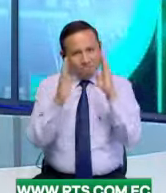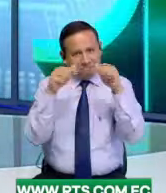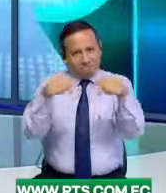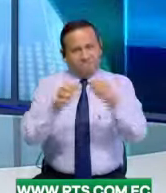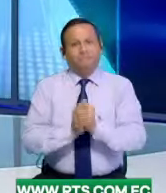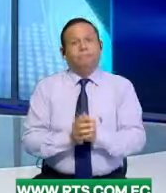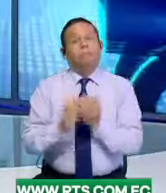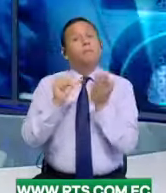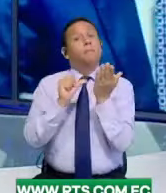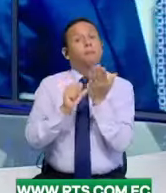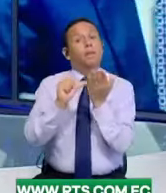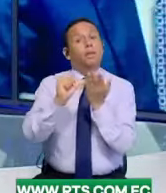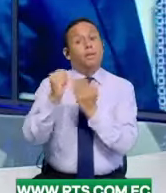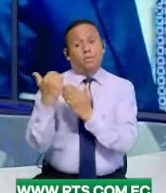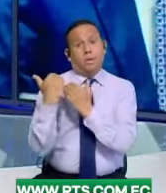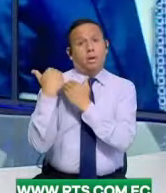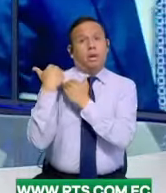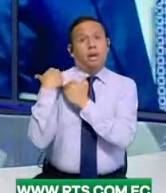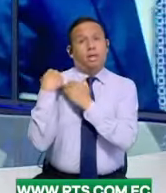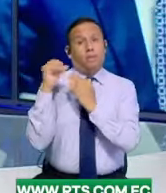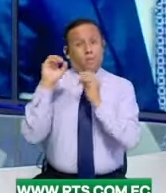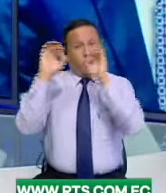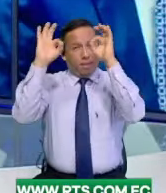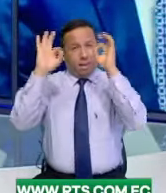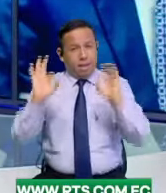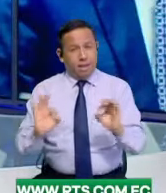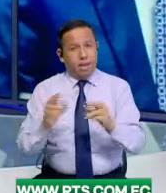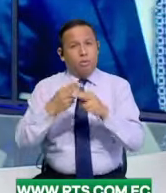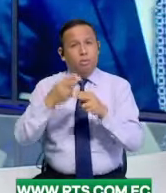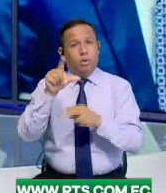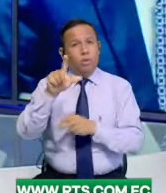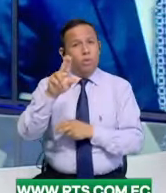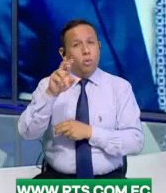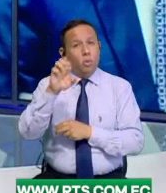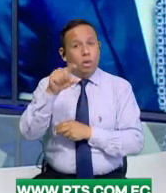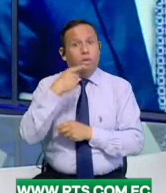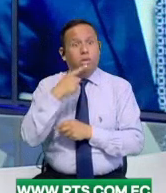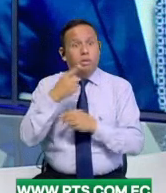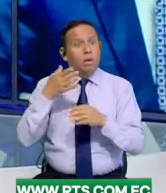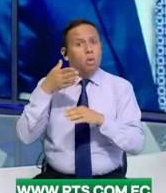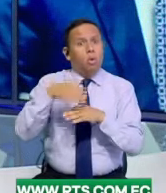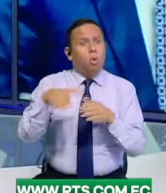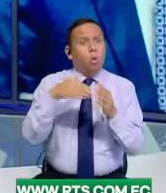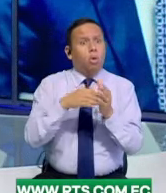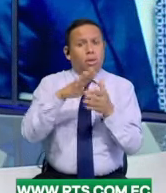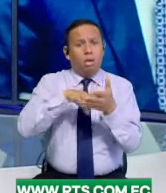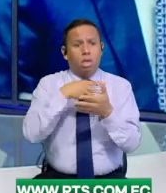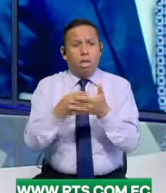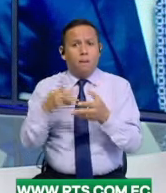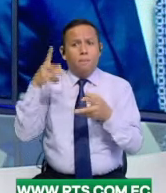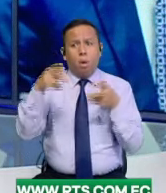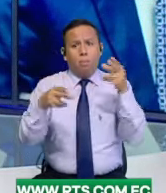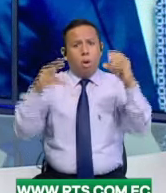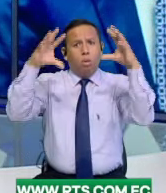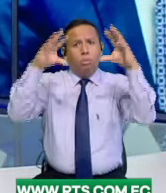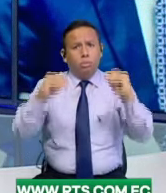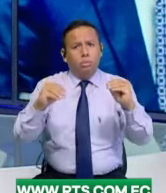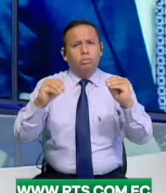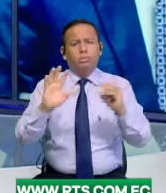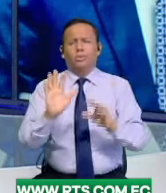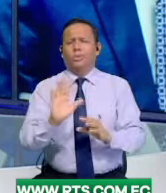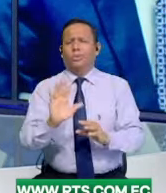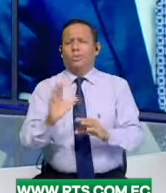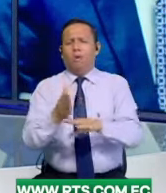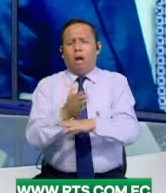el ministro encargado de energía Roberto Luque descartó nuevos cortes de Electricidad programados debido a una mejora en la